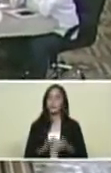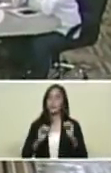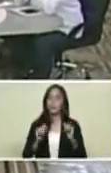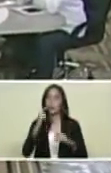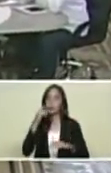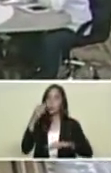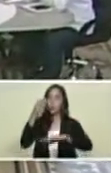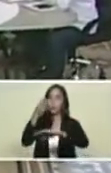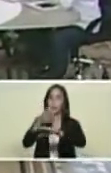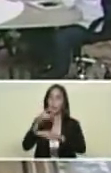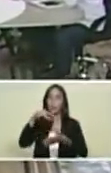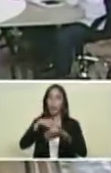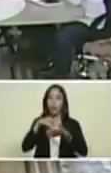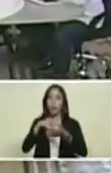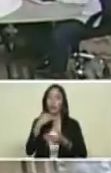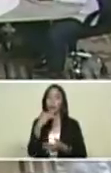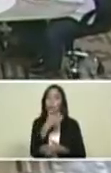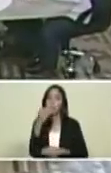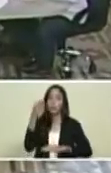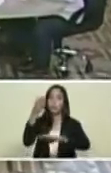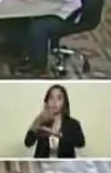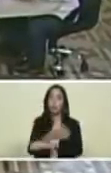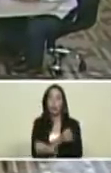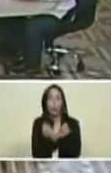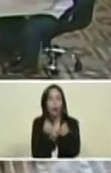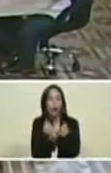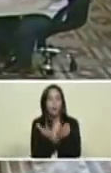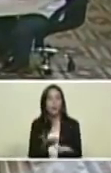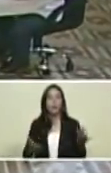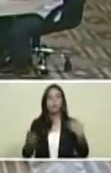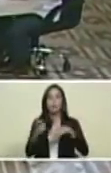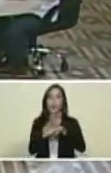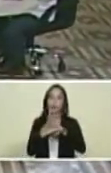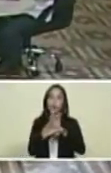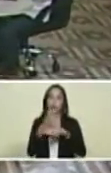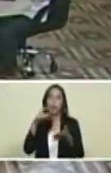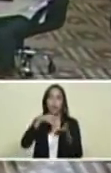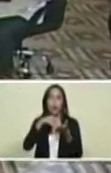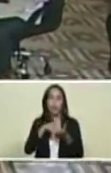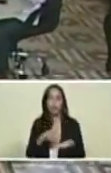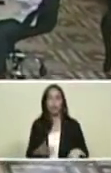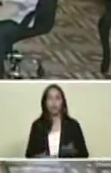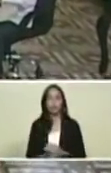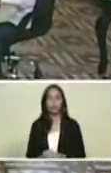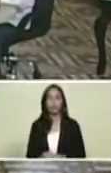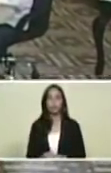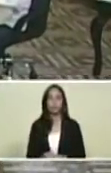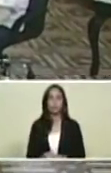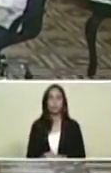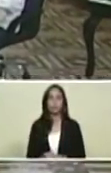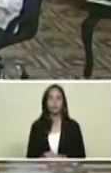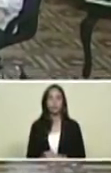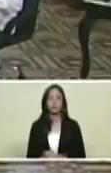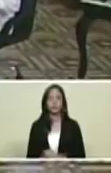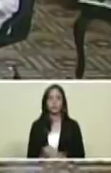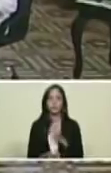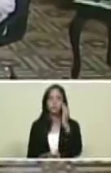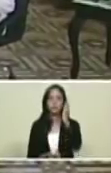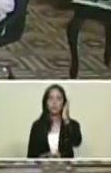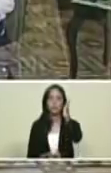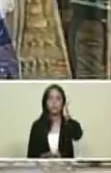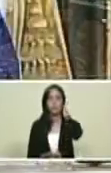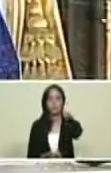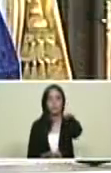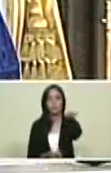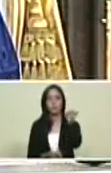allá. Un gran abrazo al Estado Carabobo, gobernador Rafael Lacaba, Bambino Lacaba. Mi